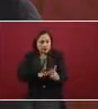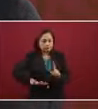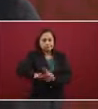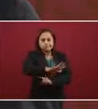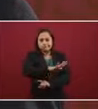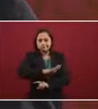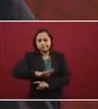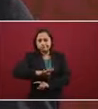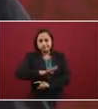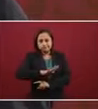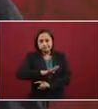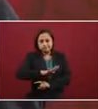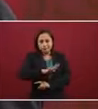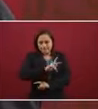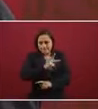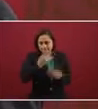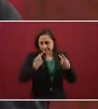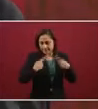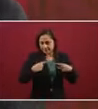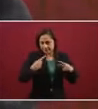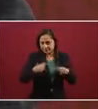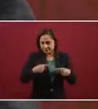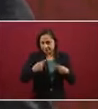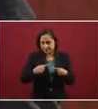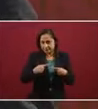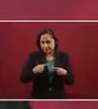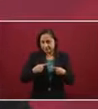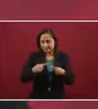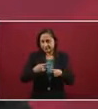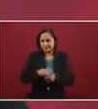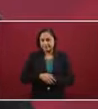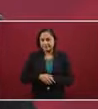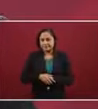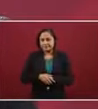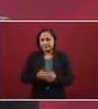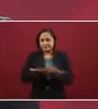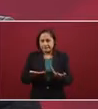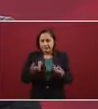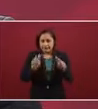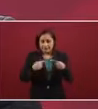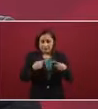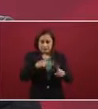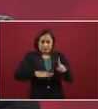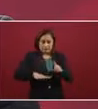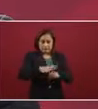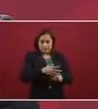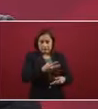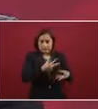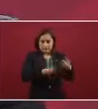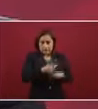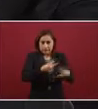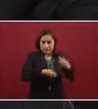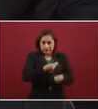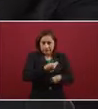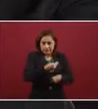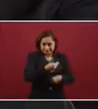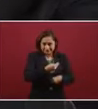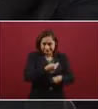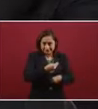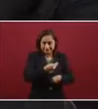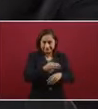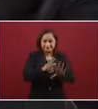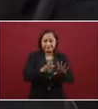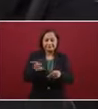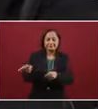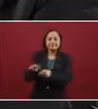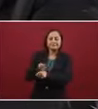la economía de la gente, no solo lo que pasa